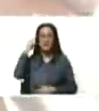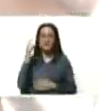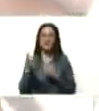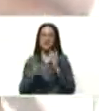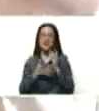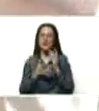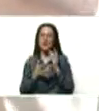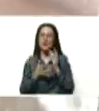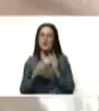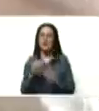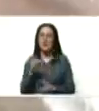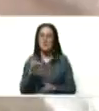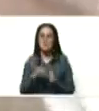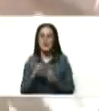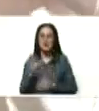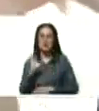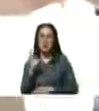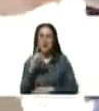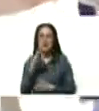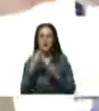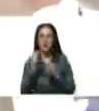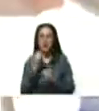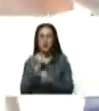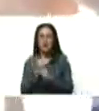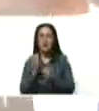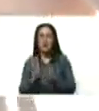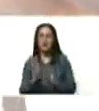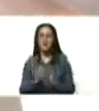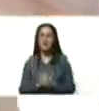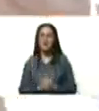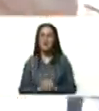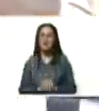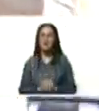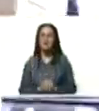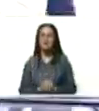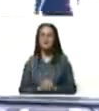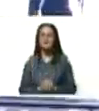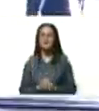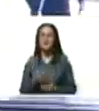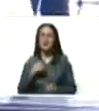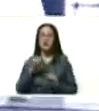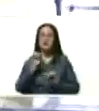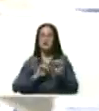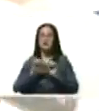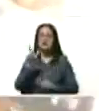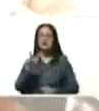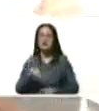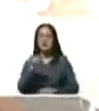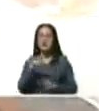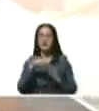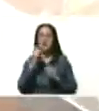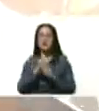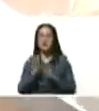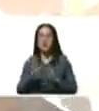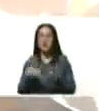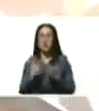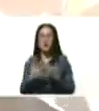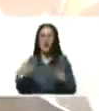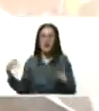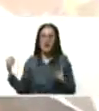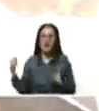tecnología Metro de Caracas. Trabajadores, vengo en tu defensa, hermano trabajador. Vengo en tu defensa, hermana trabajadora. Ya basta de ataque,